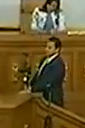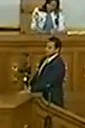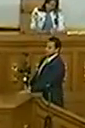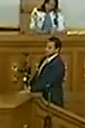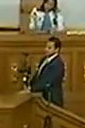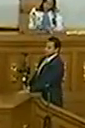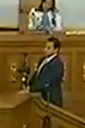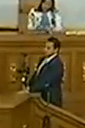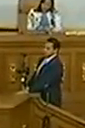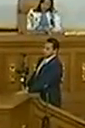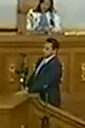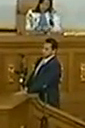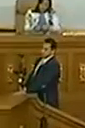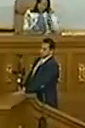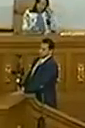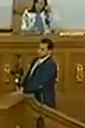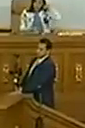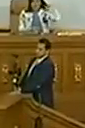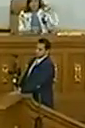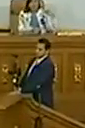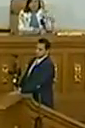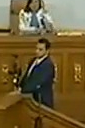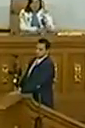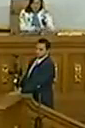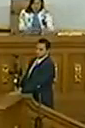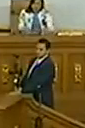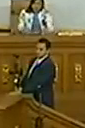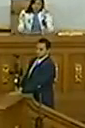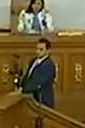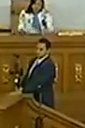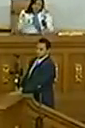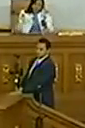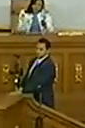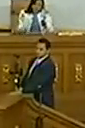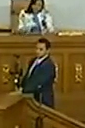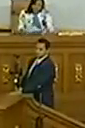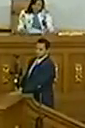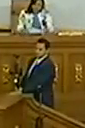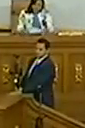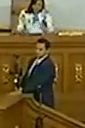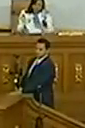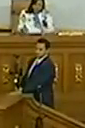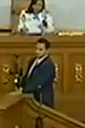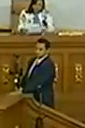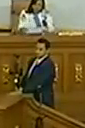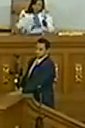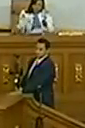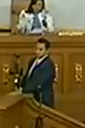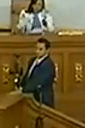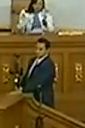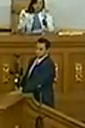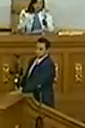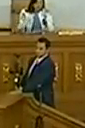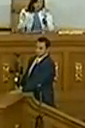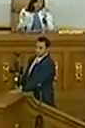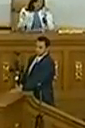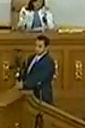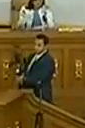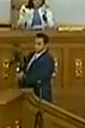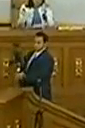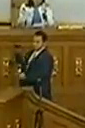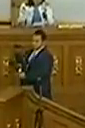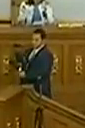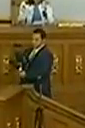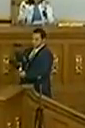Ciudadana subsecretaria, sírvase dar lectura del acta de la sesión ordinaria del día martes 30